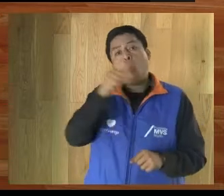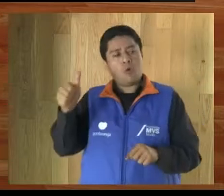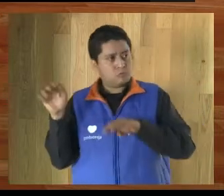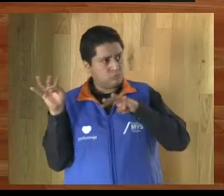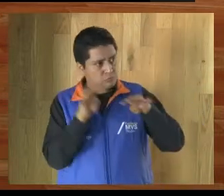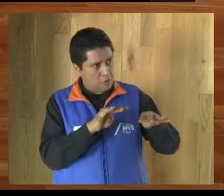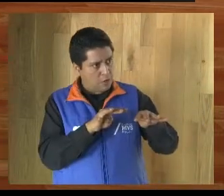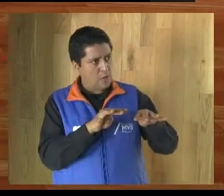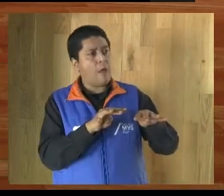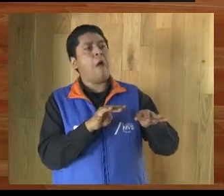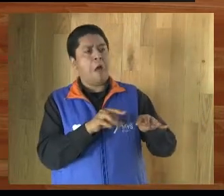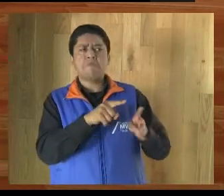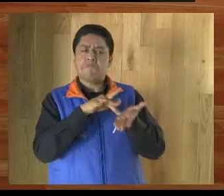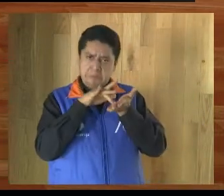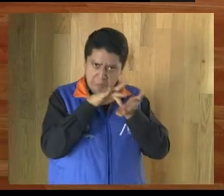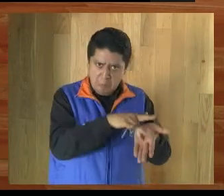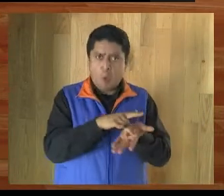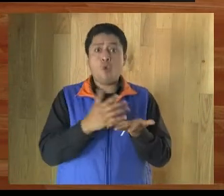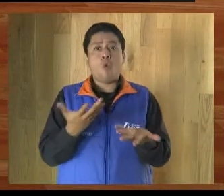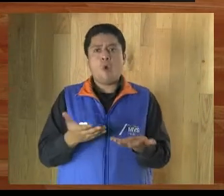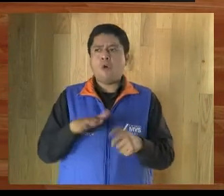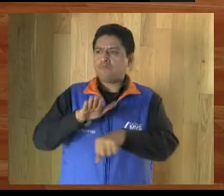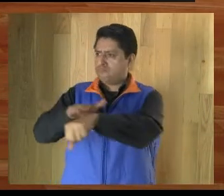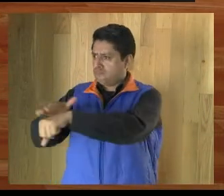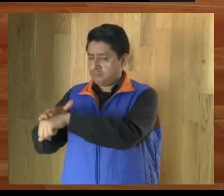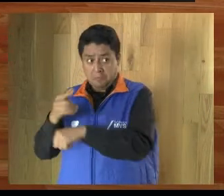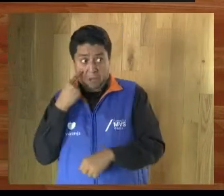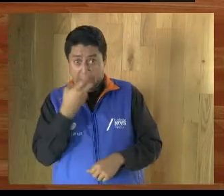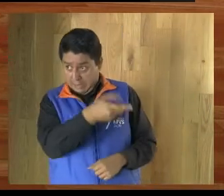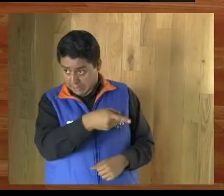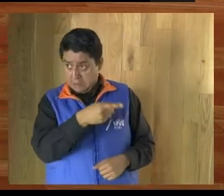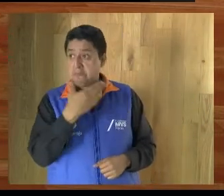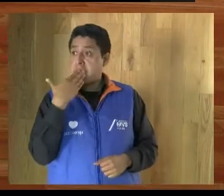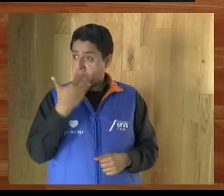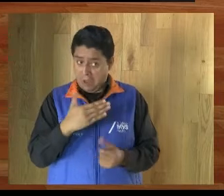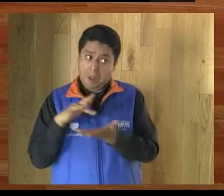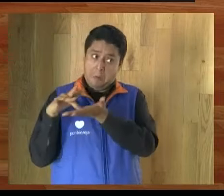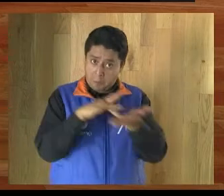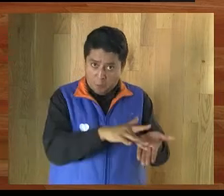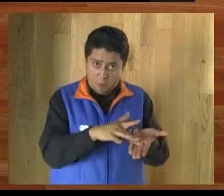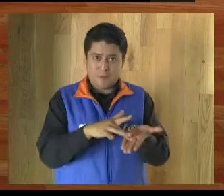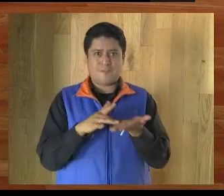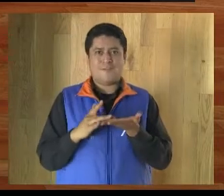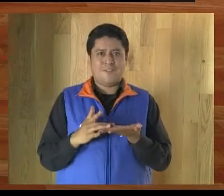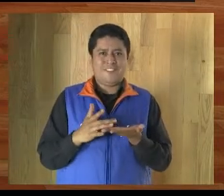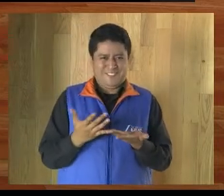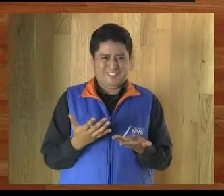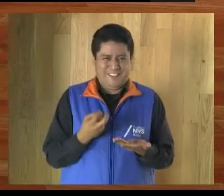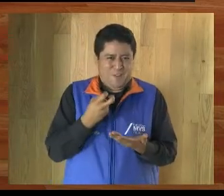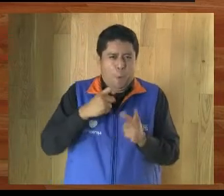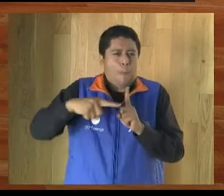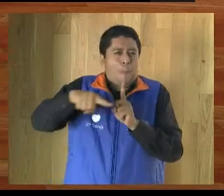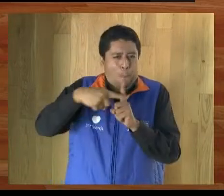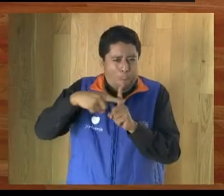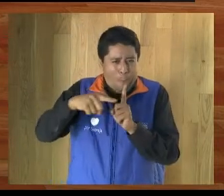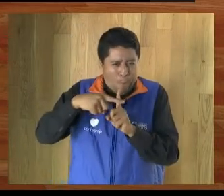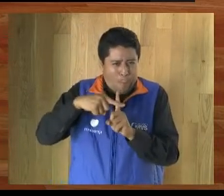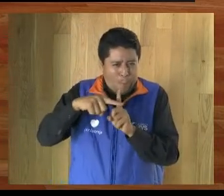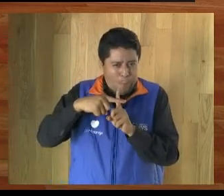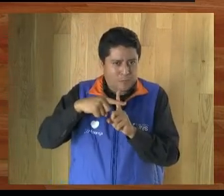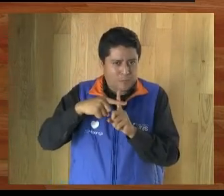recomendaría en un 0,82, eso es súper cercano a 1, con lo cual son todos esos valores positivos que